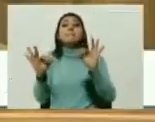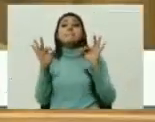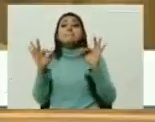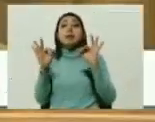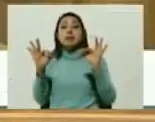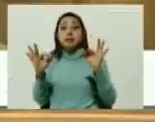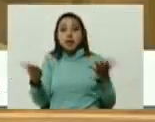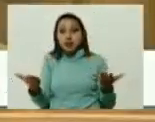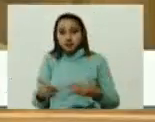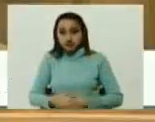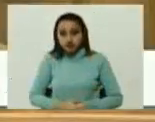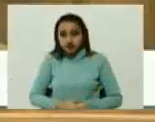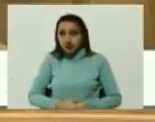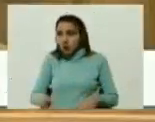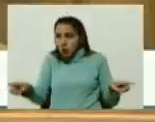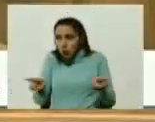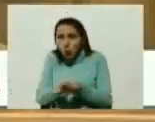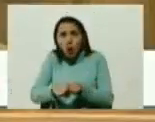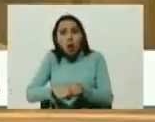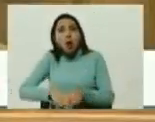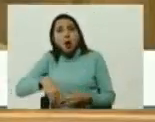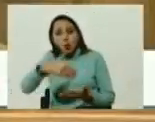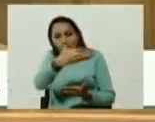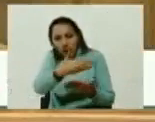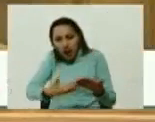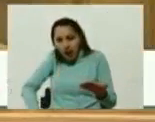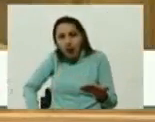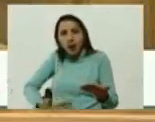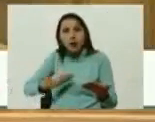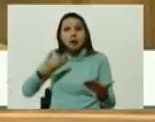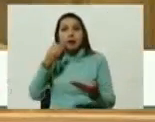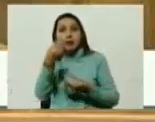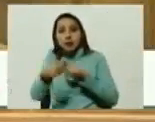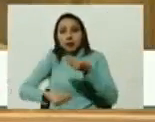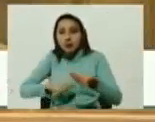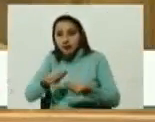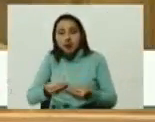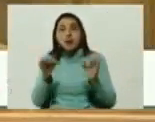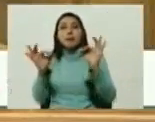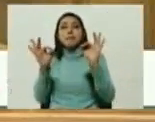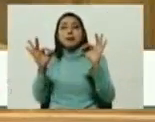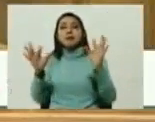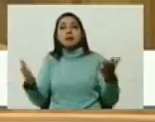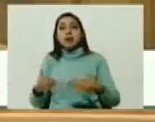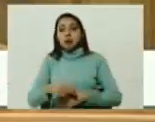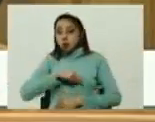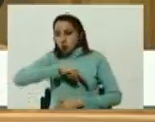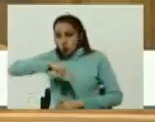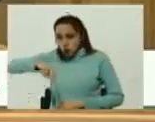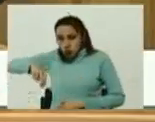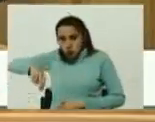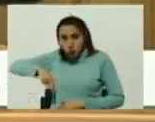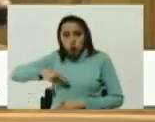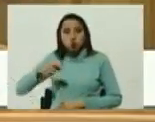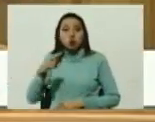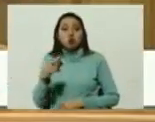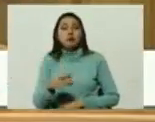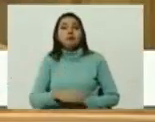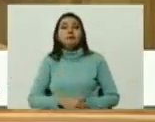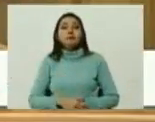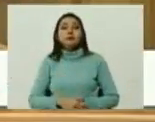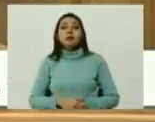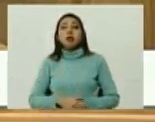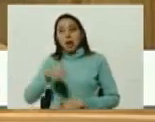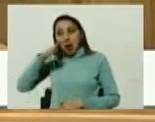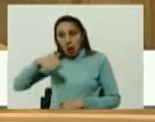hacer una especie de declaración ante en primer lugar ante nosotros y en segundo lugar pues ante el